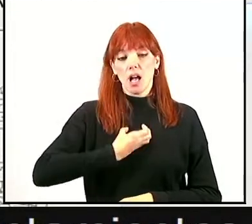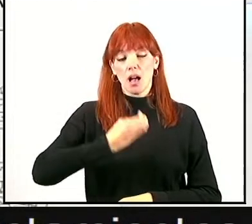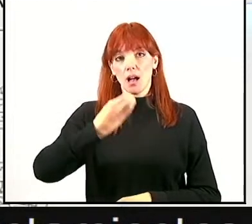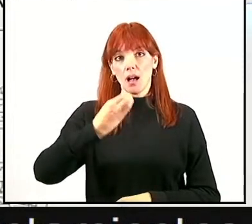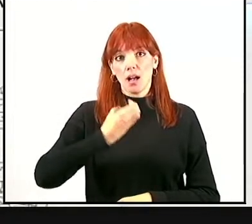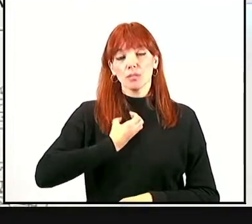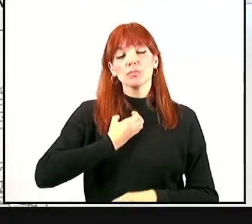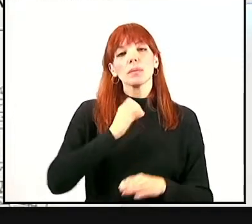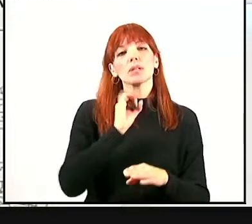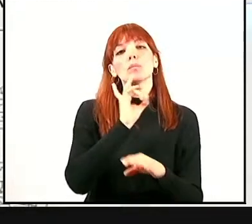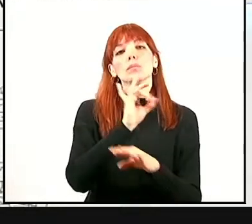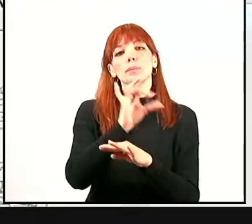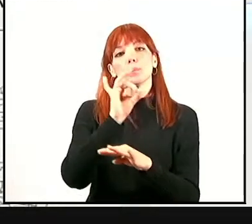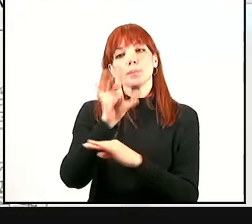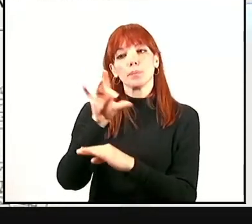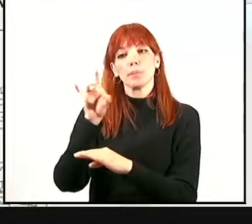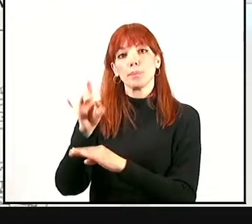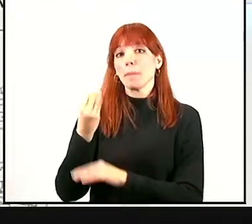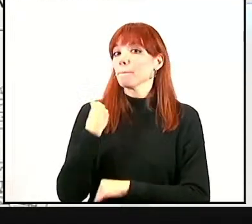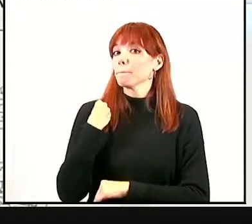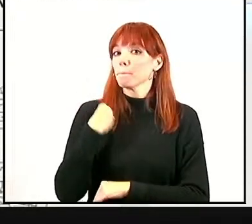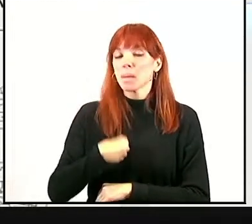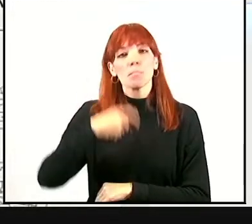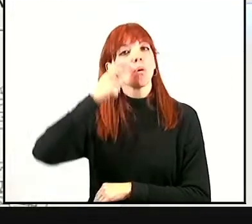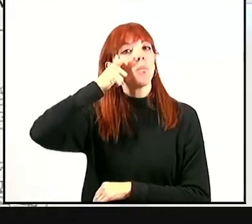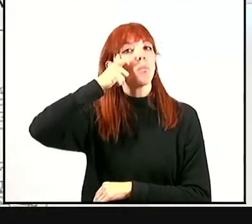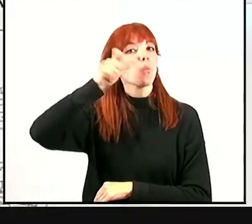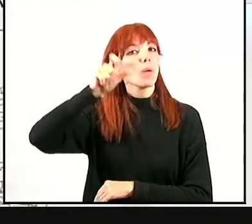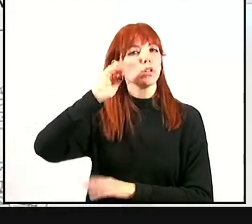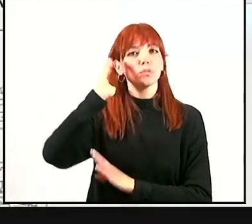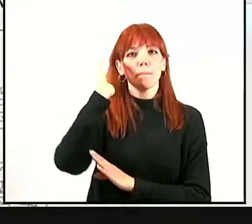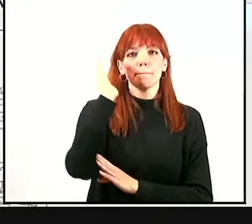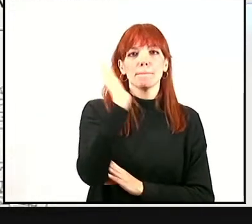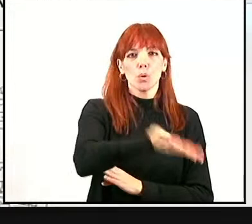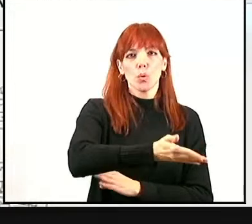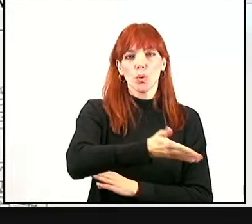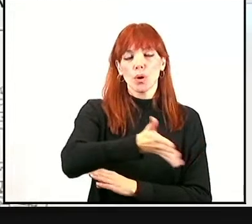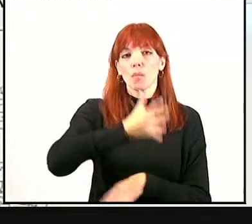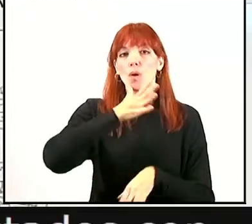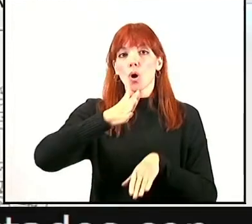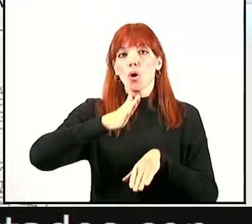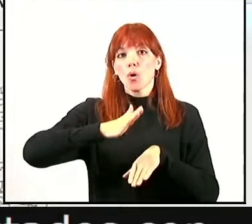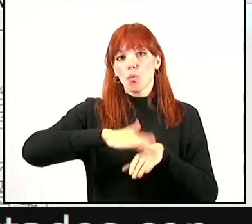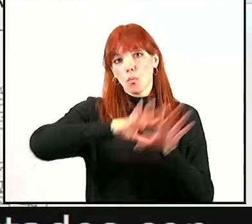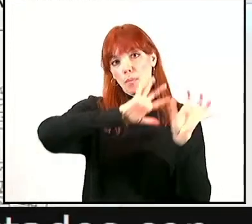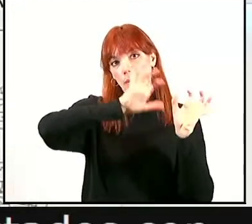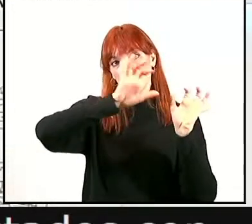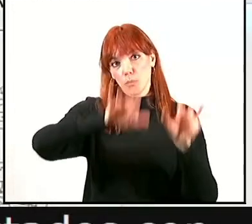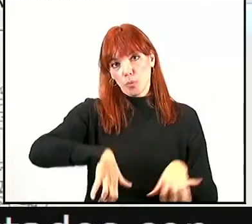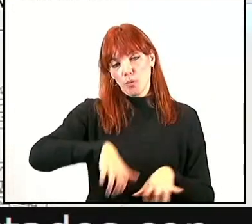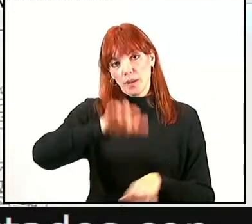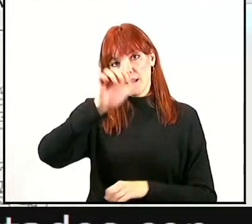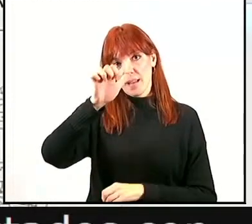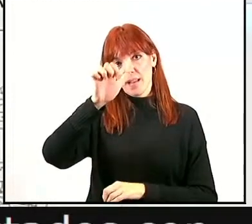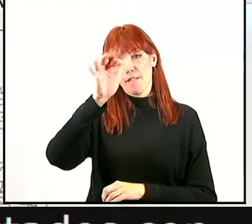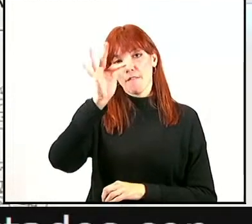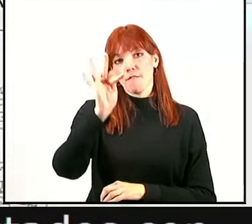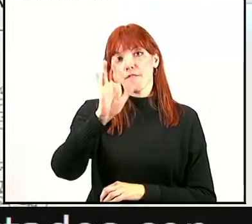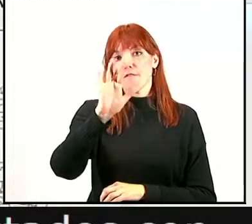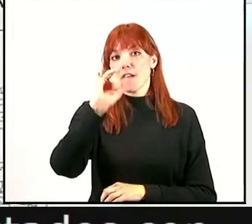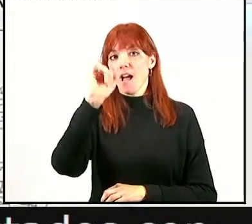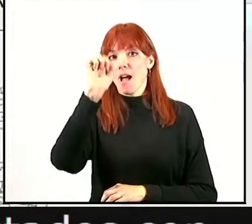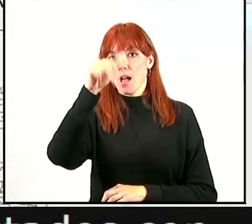los que fueron afectados con virulencia por Efraín, le hemos mandado unos